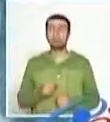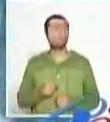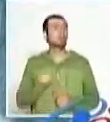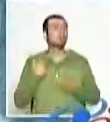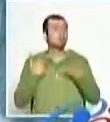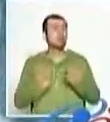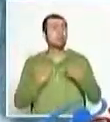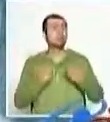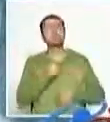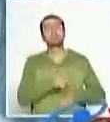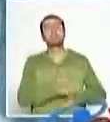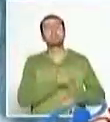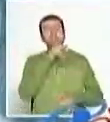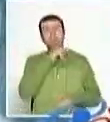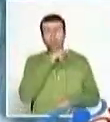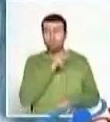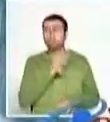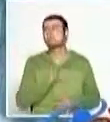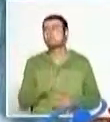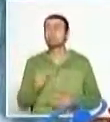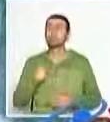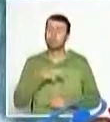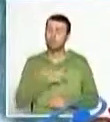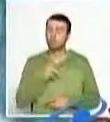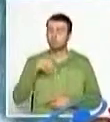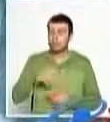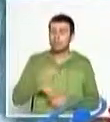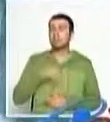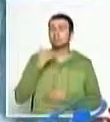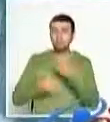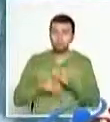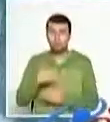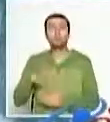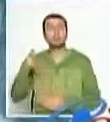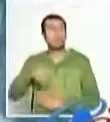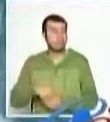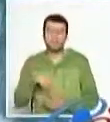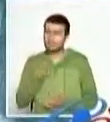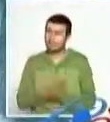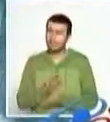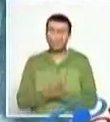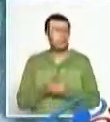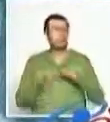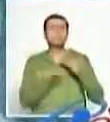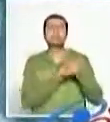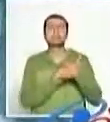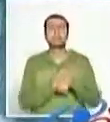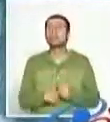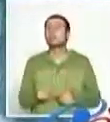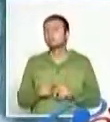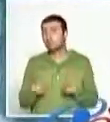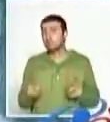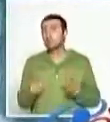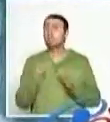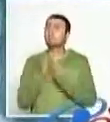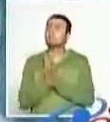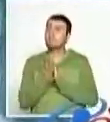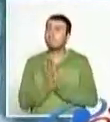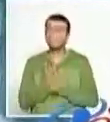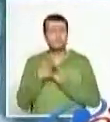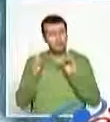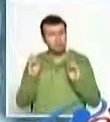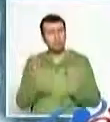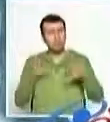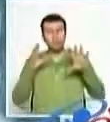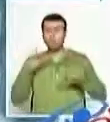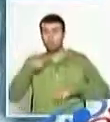yo quiero con el doctor Rojas, pero somos parte de ese proceso y eso quiero que lo entiendan. Pero sí un mensaje: el milagro no